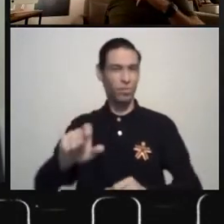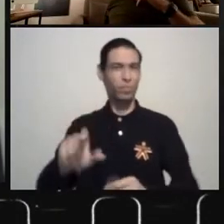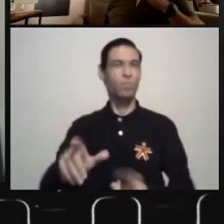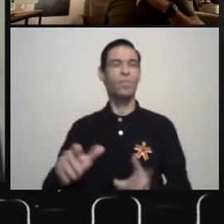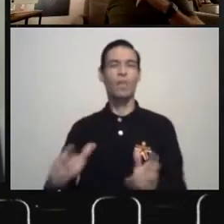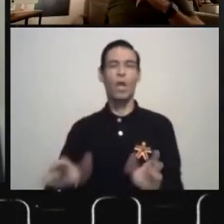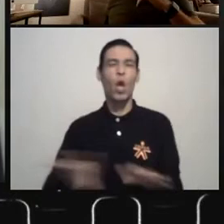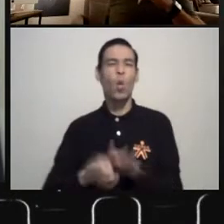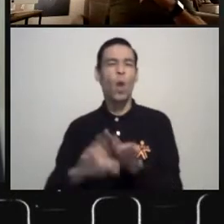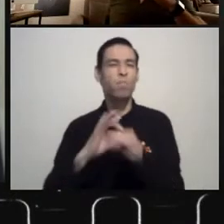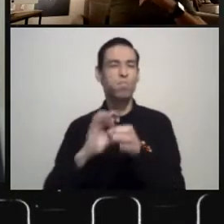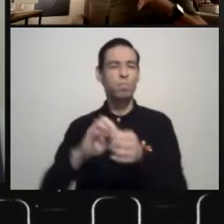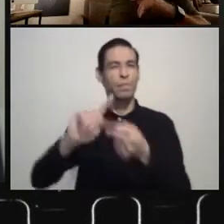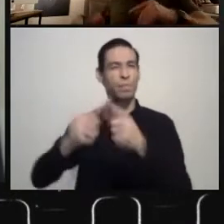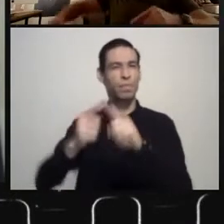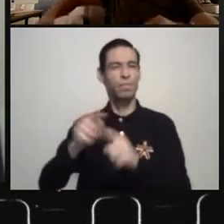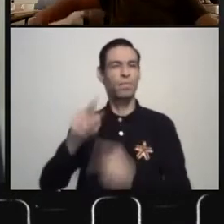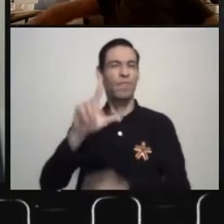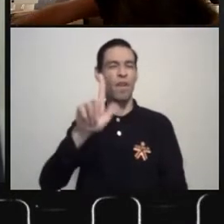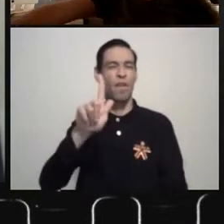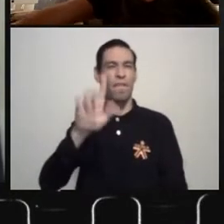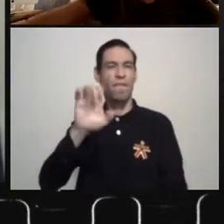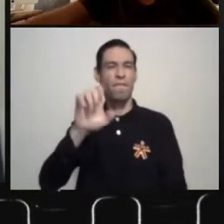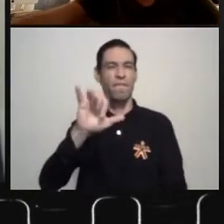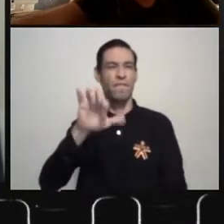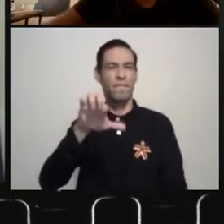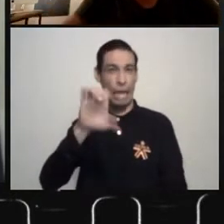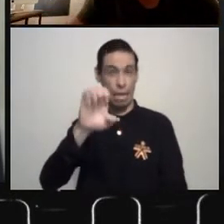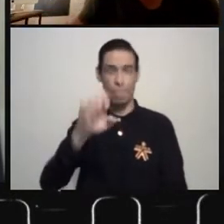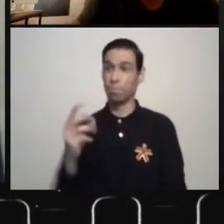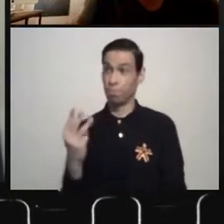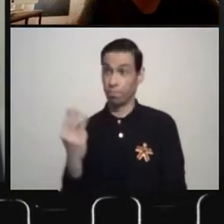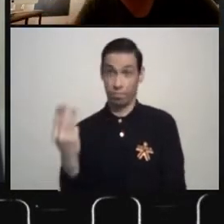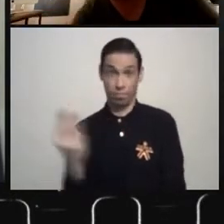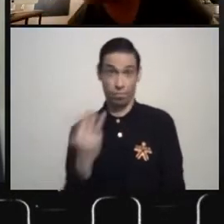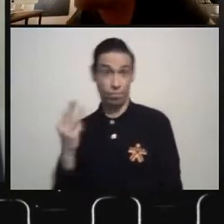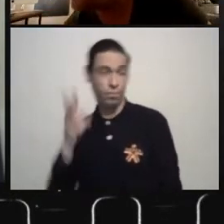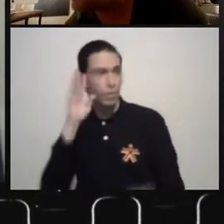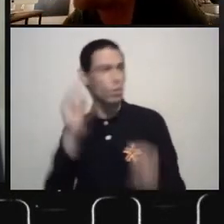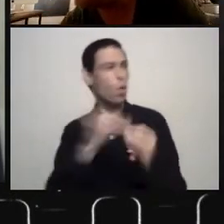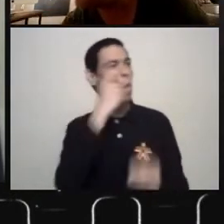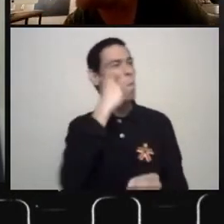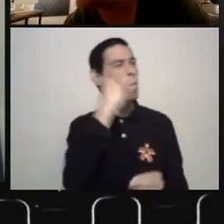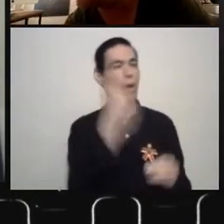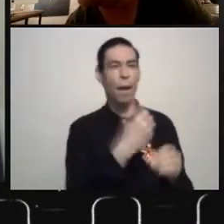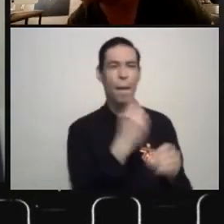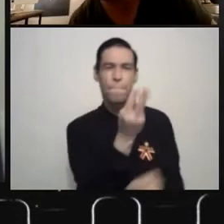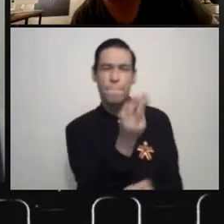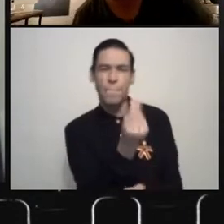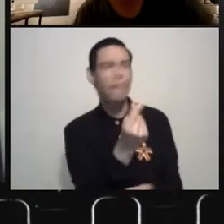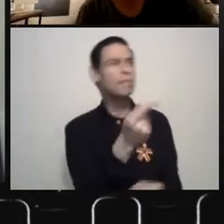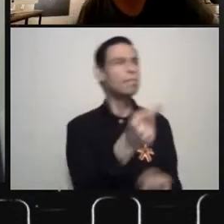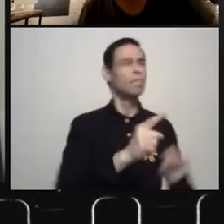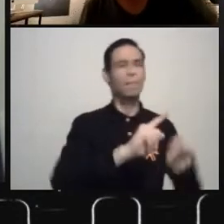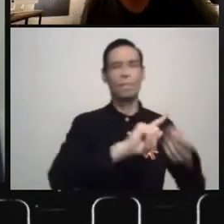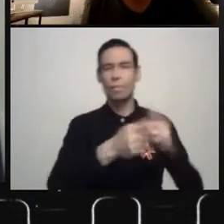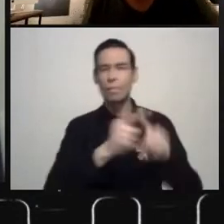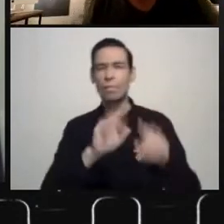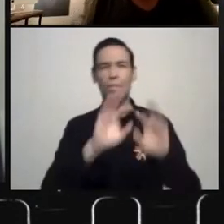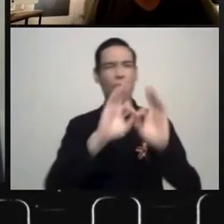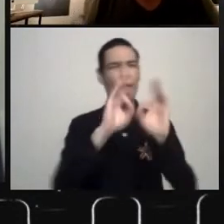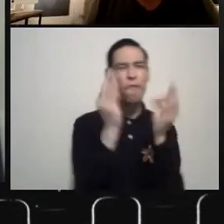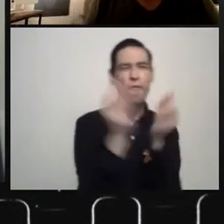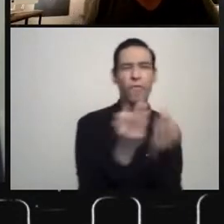socio también. Y entre los tres empezamos a buscar plata por todo lado. Amigos, familiares, papás, todo el mundo puso